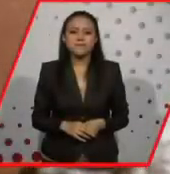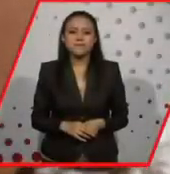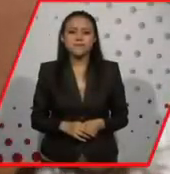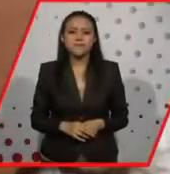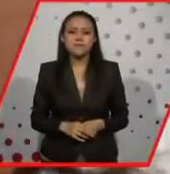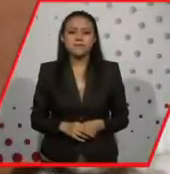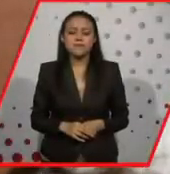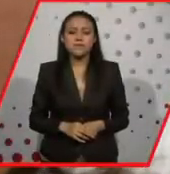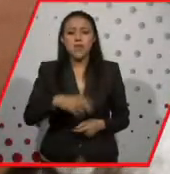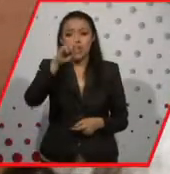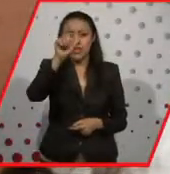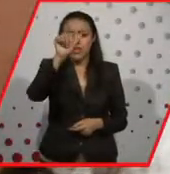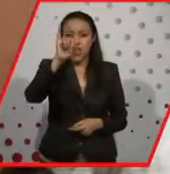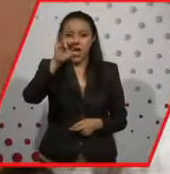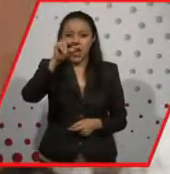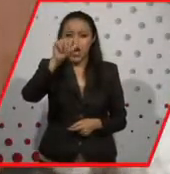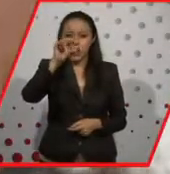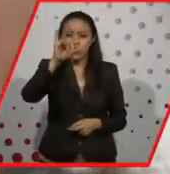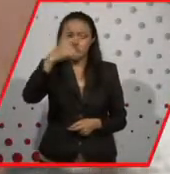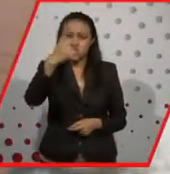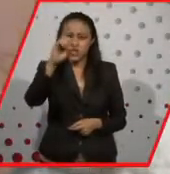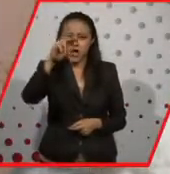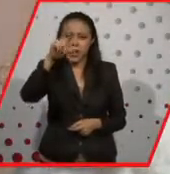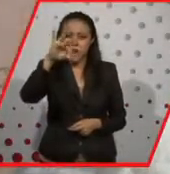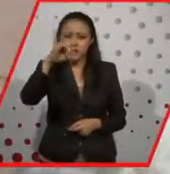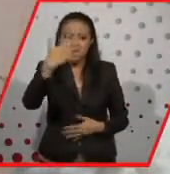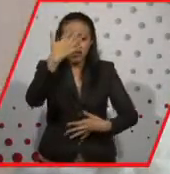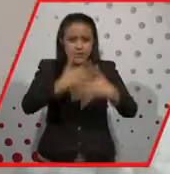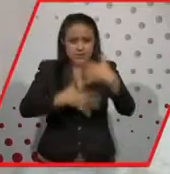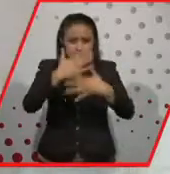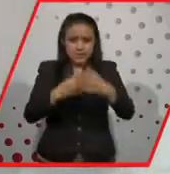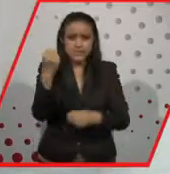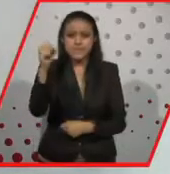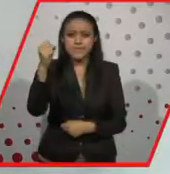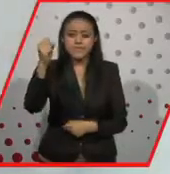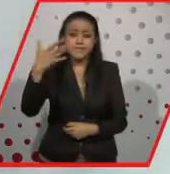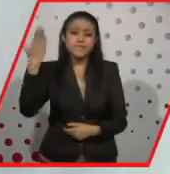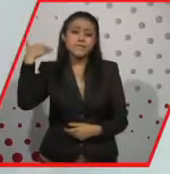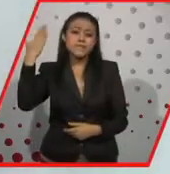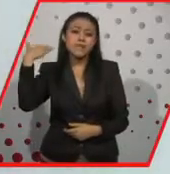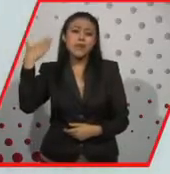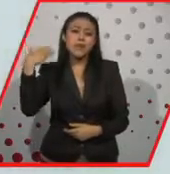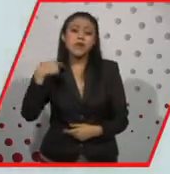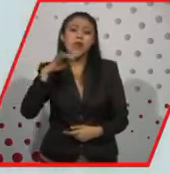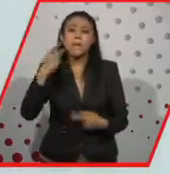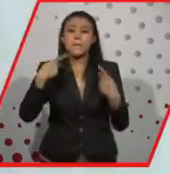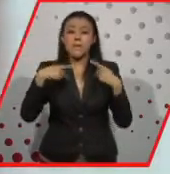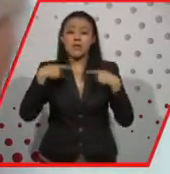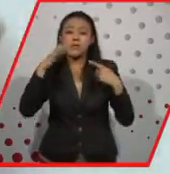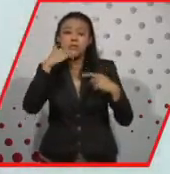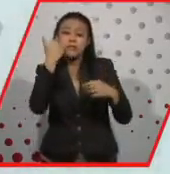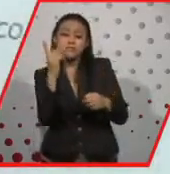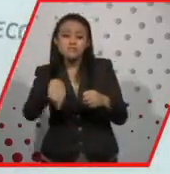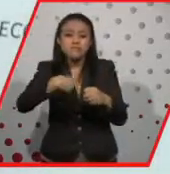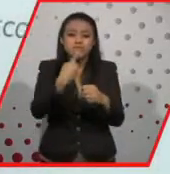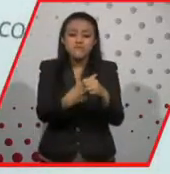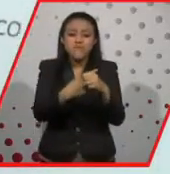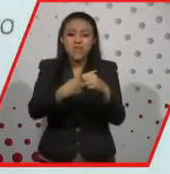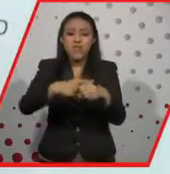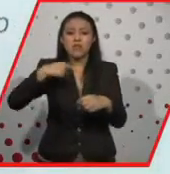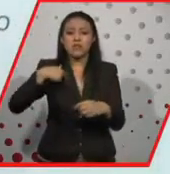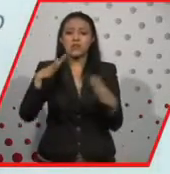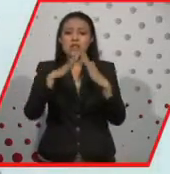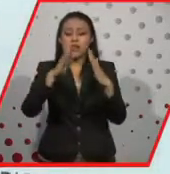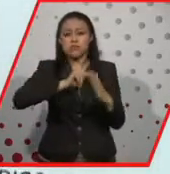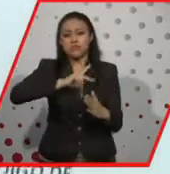Diana González denuncia que el pasado 15 de septiembre una persona trató de violarla al interior de su propia casa, ya que la había